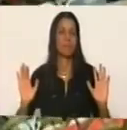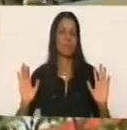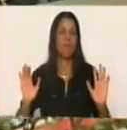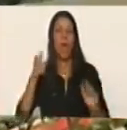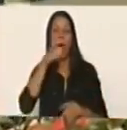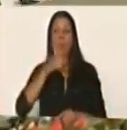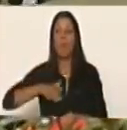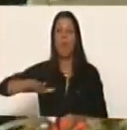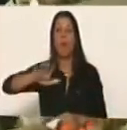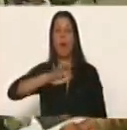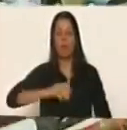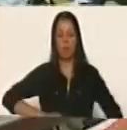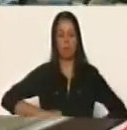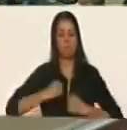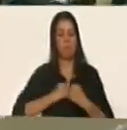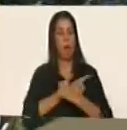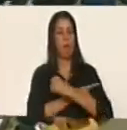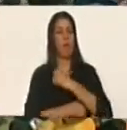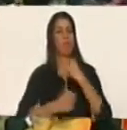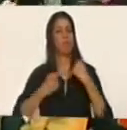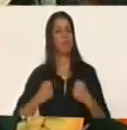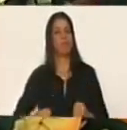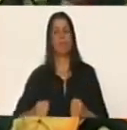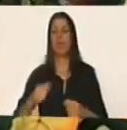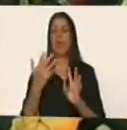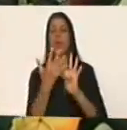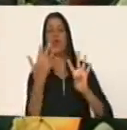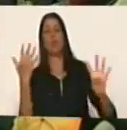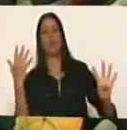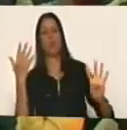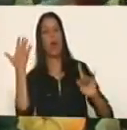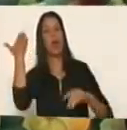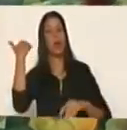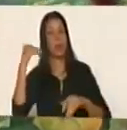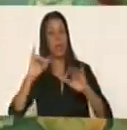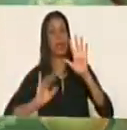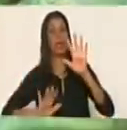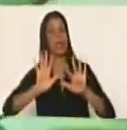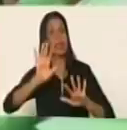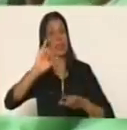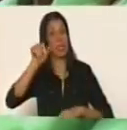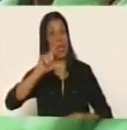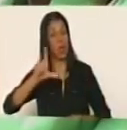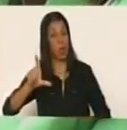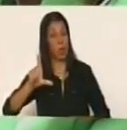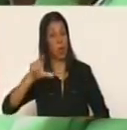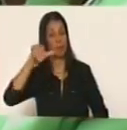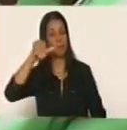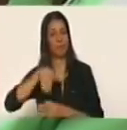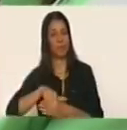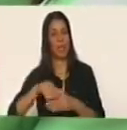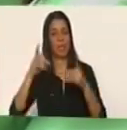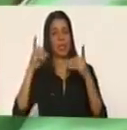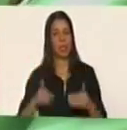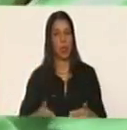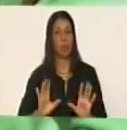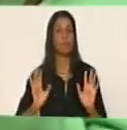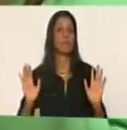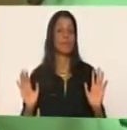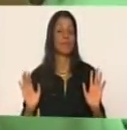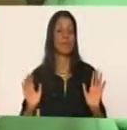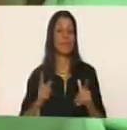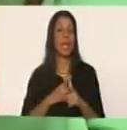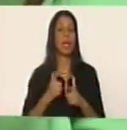valiente en la que se puede expresar un pueblo. Nosotros lo hicimos el domingo 15 de julio, ya lo habíamos hecho el 30 de julio, el 15 de octubre.